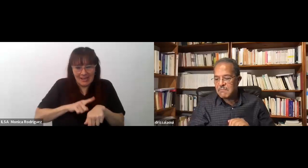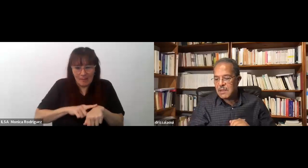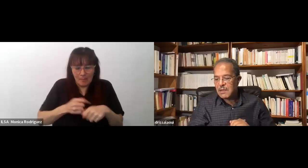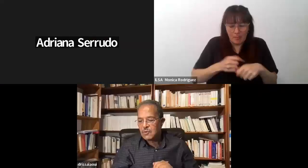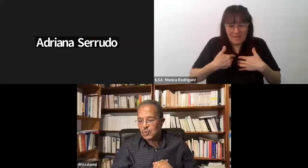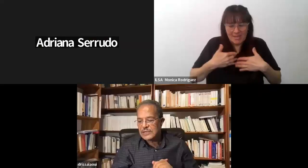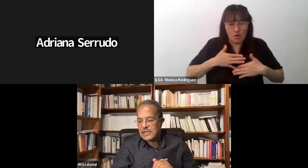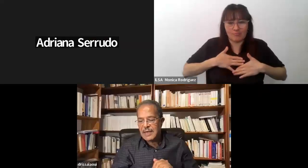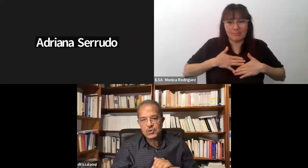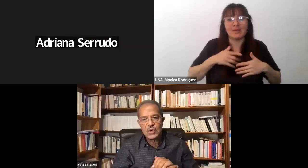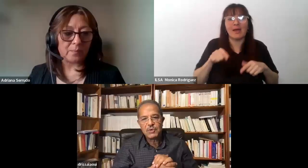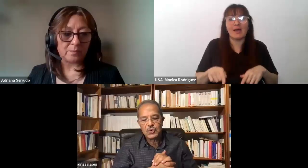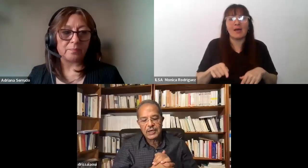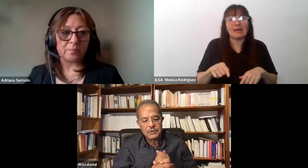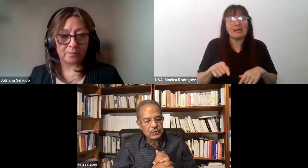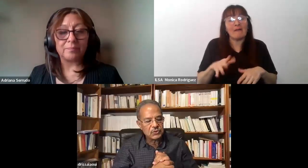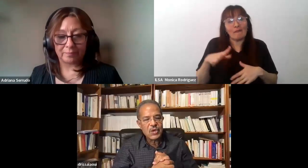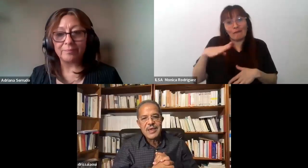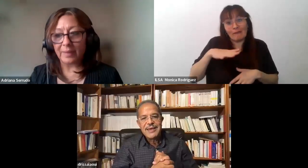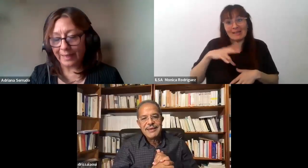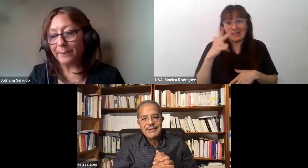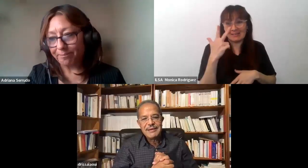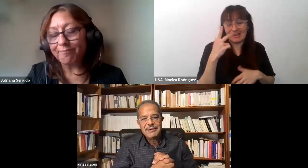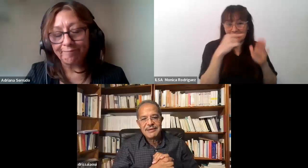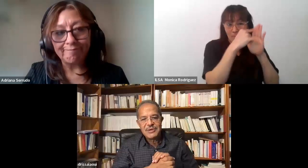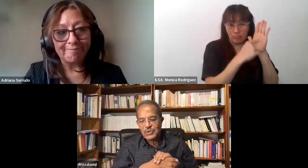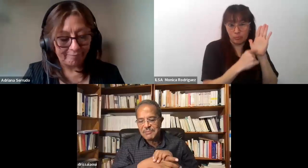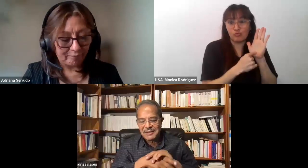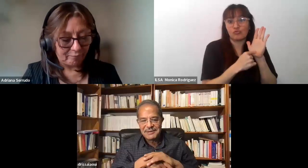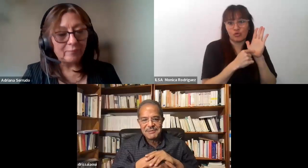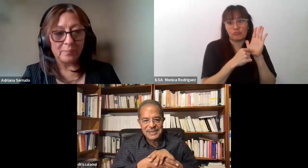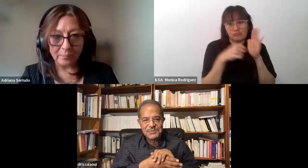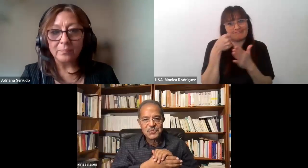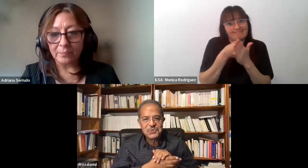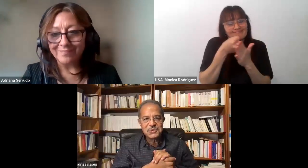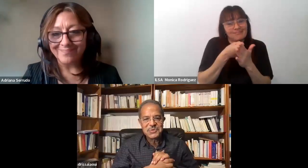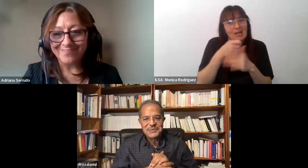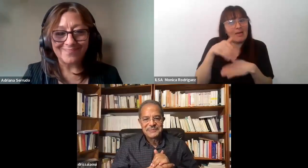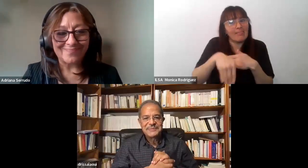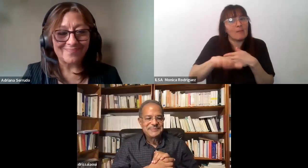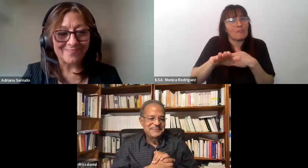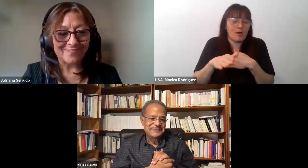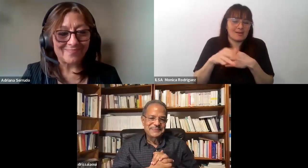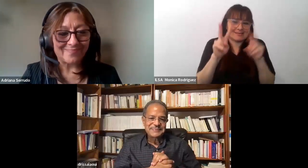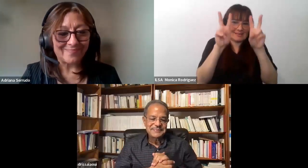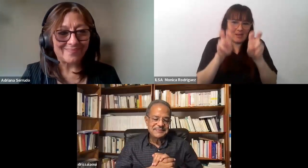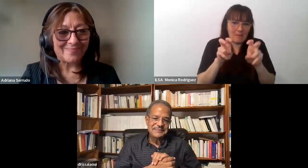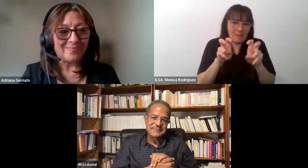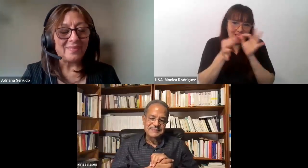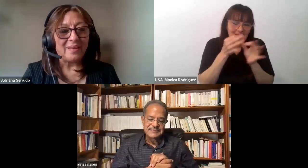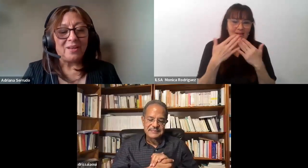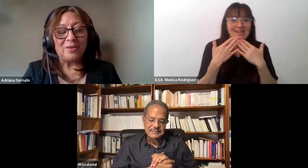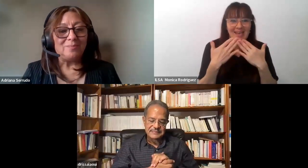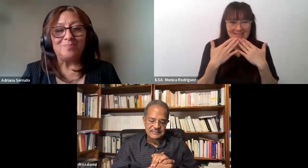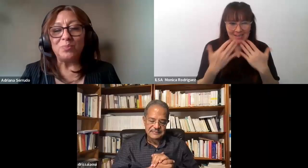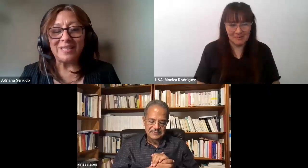corresponde me quedaría el tercer eje que lo voy a tratar después muchas gracias